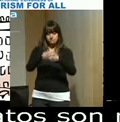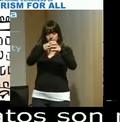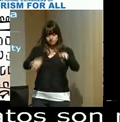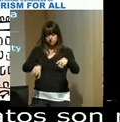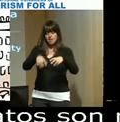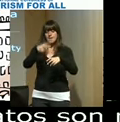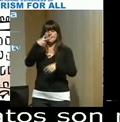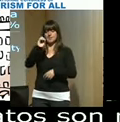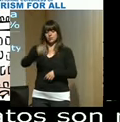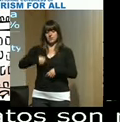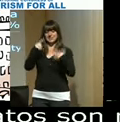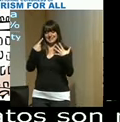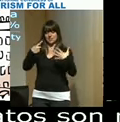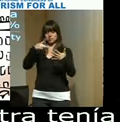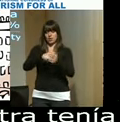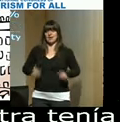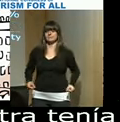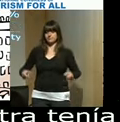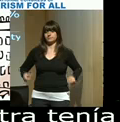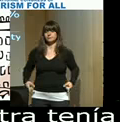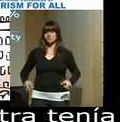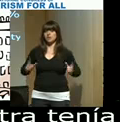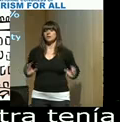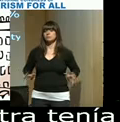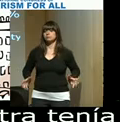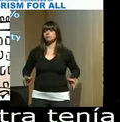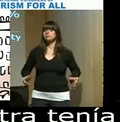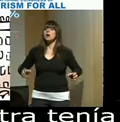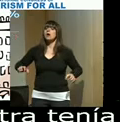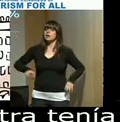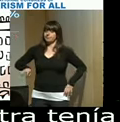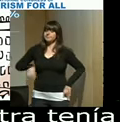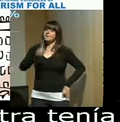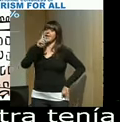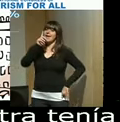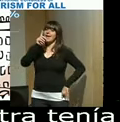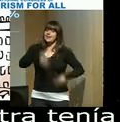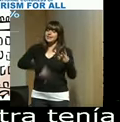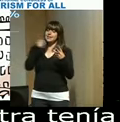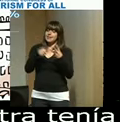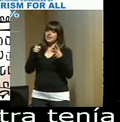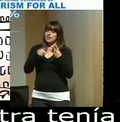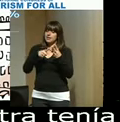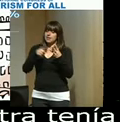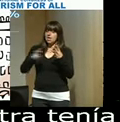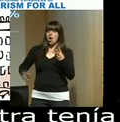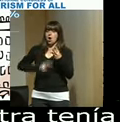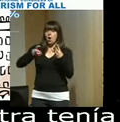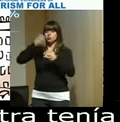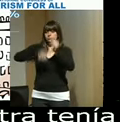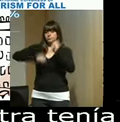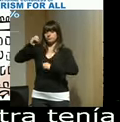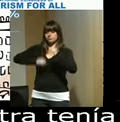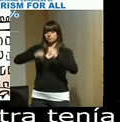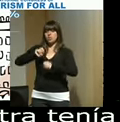sillas eléctricas, el 13,1% utilizaban muletas o bastones y el 23,6% no necesitaban ayudas técnicas. Con este